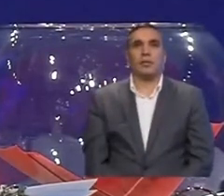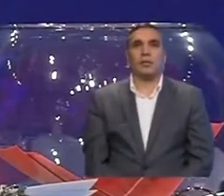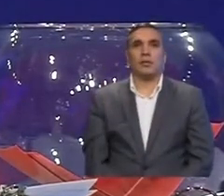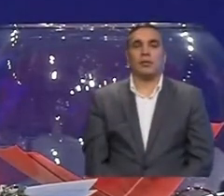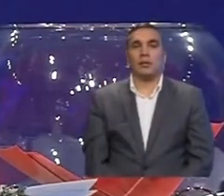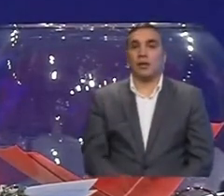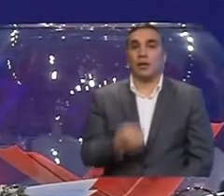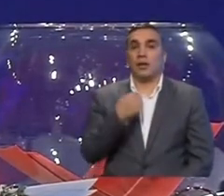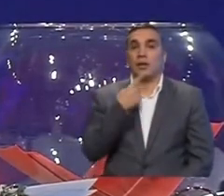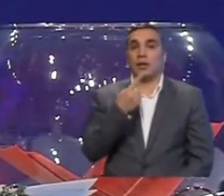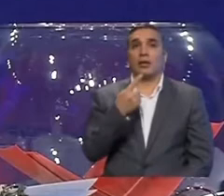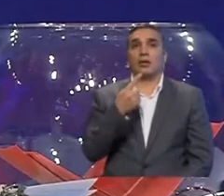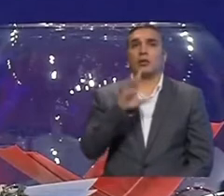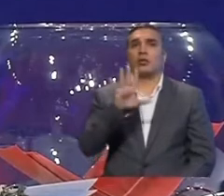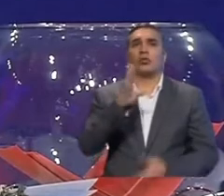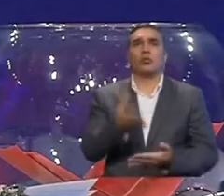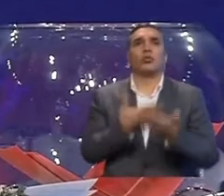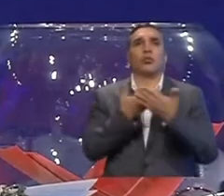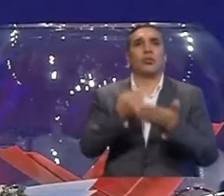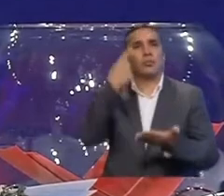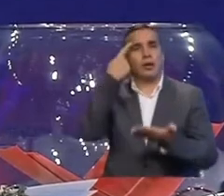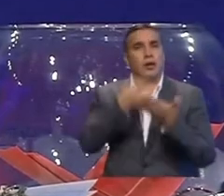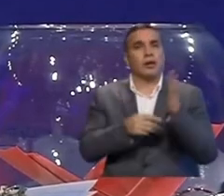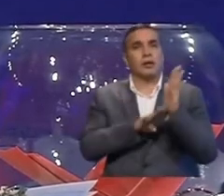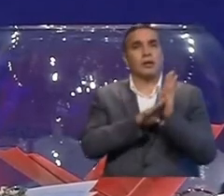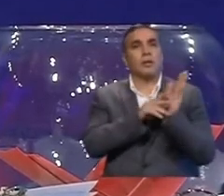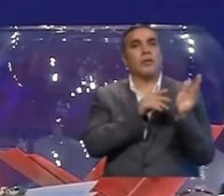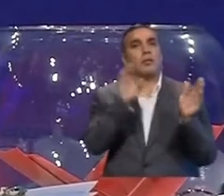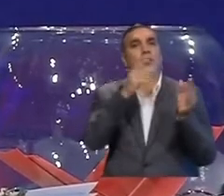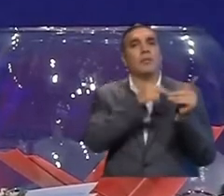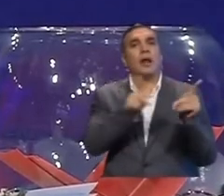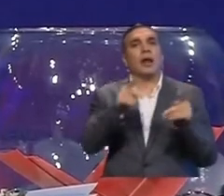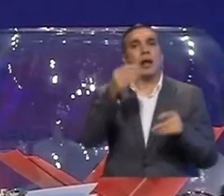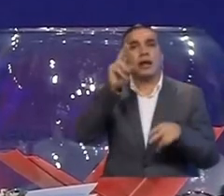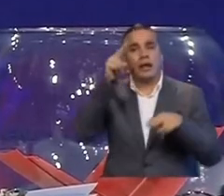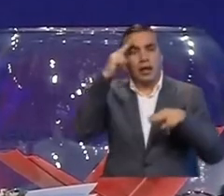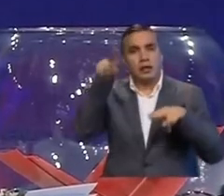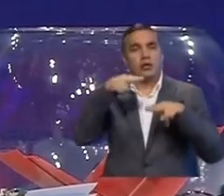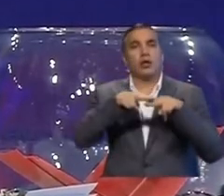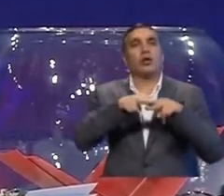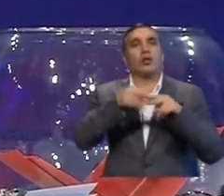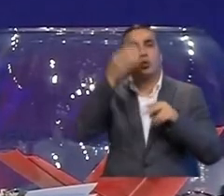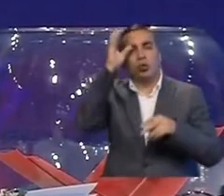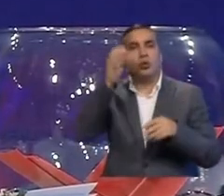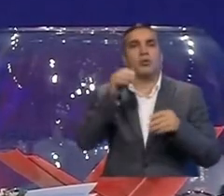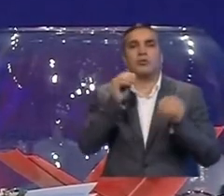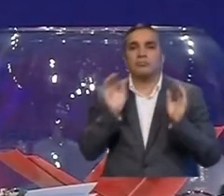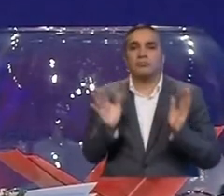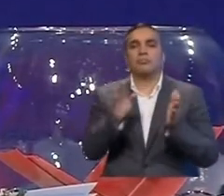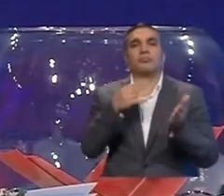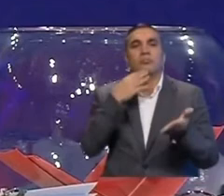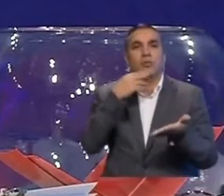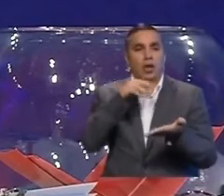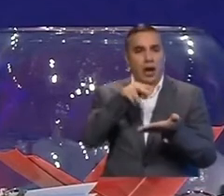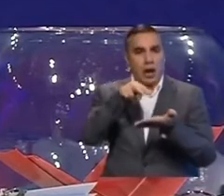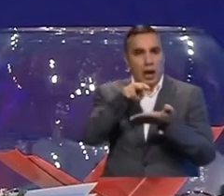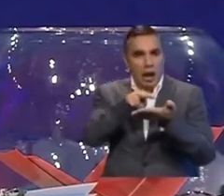Y dice, ¿cuál es su propuesta para desarrollar un plan nacional de cultura que fomente la lectura, las artes, que incluya a la